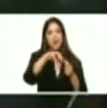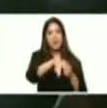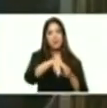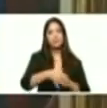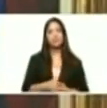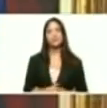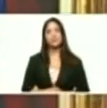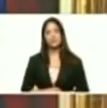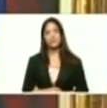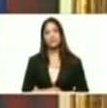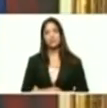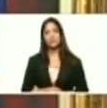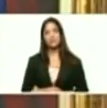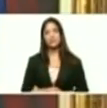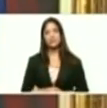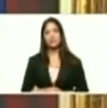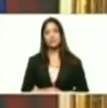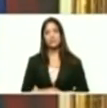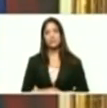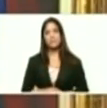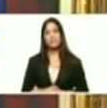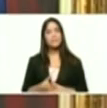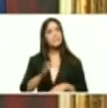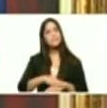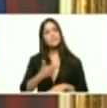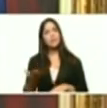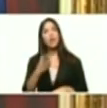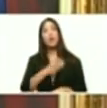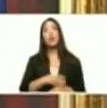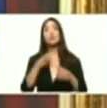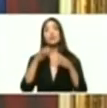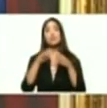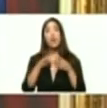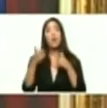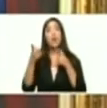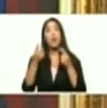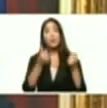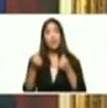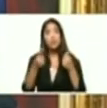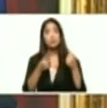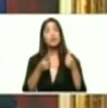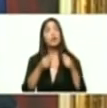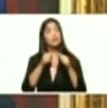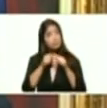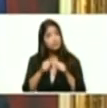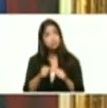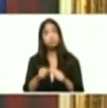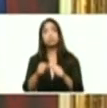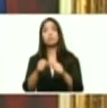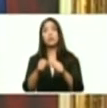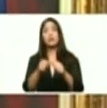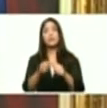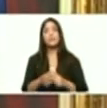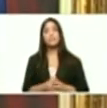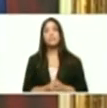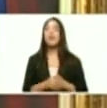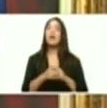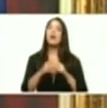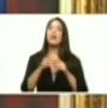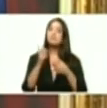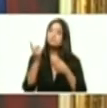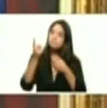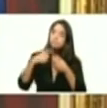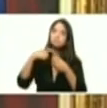en todos los sectores, para que el Consejo Nacional de Economía Productiva siga siendo un punto de diálogo,